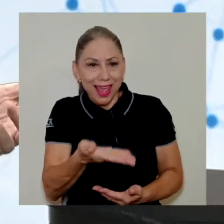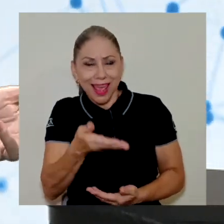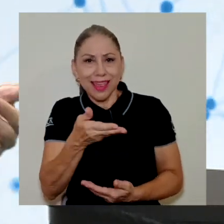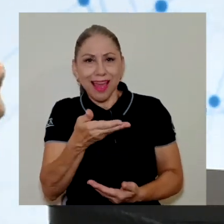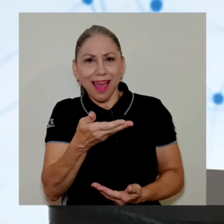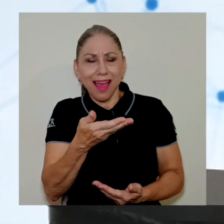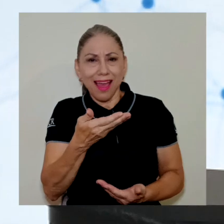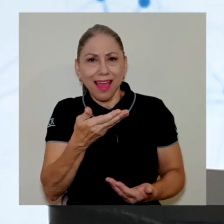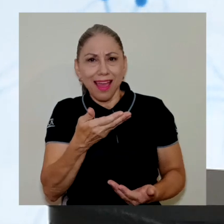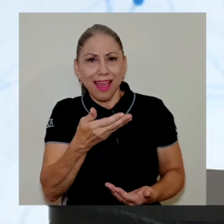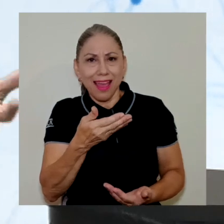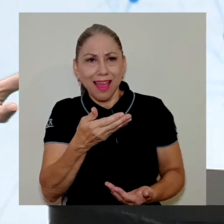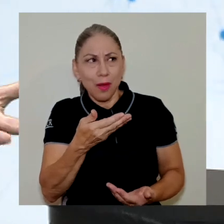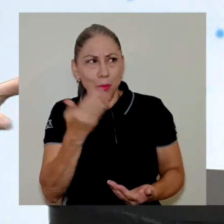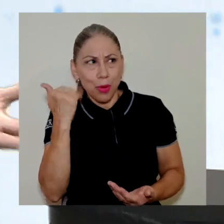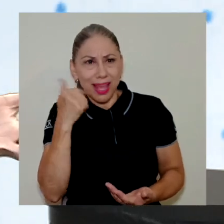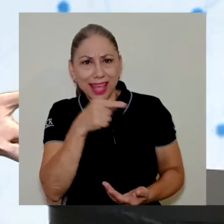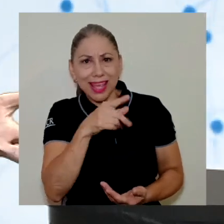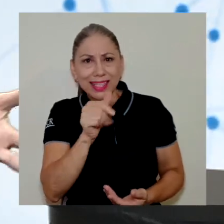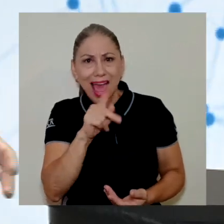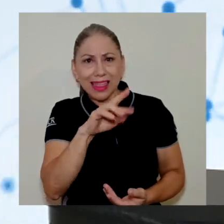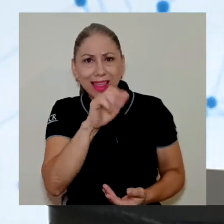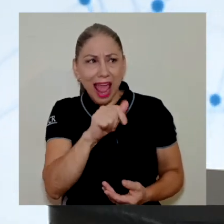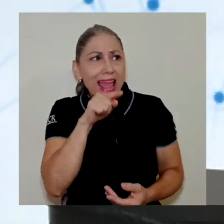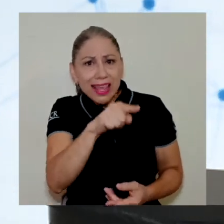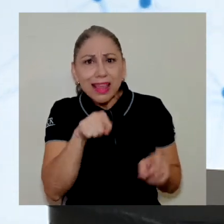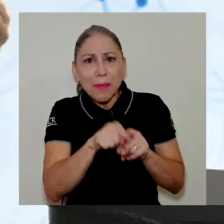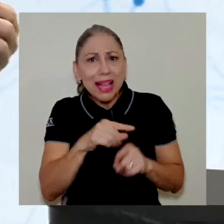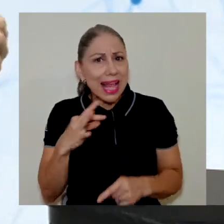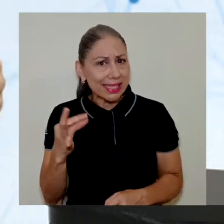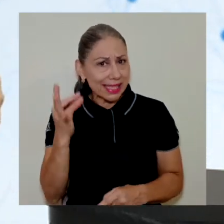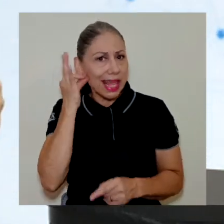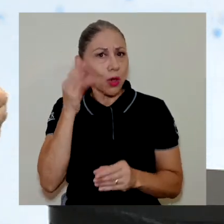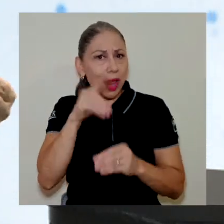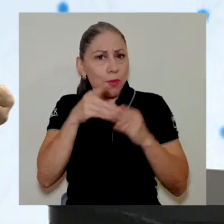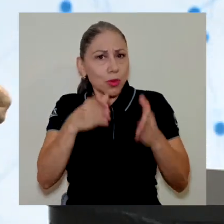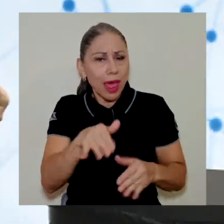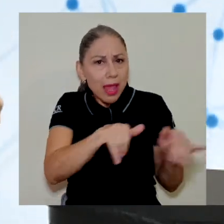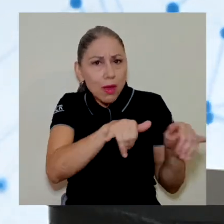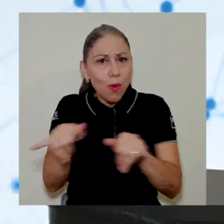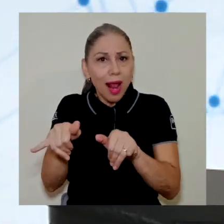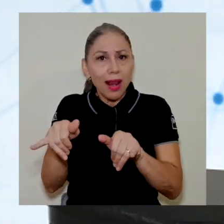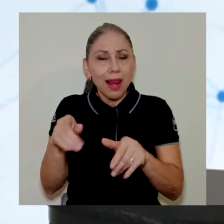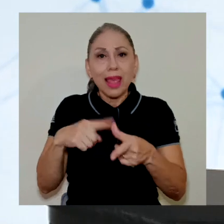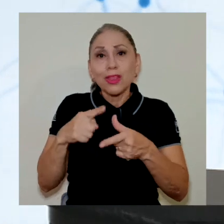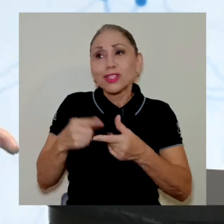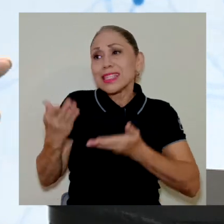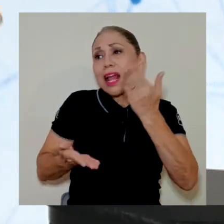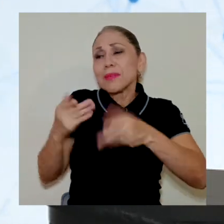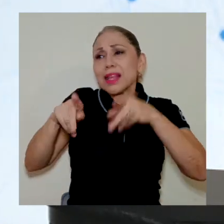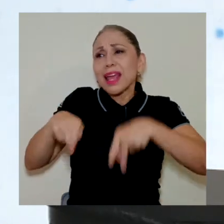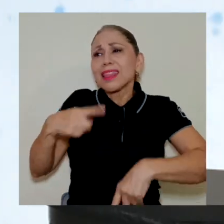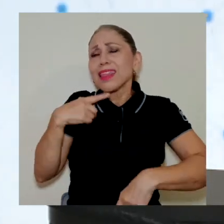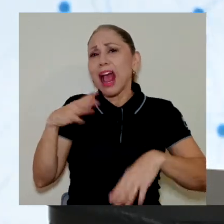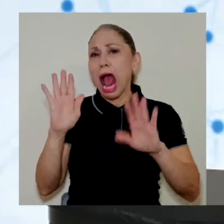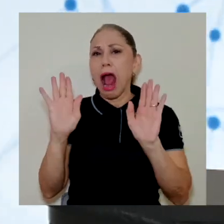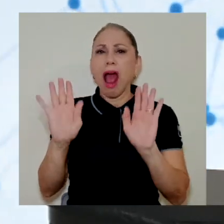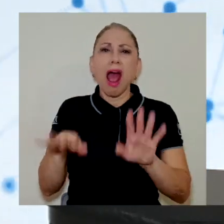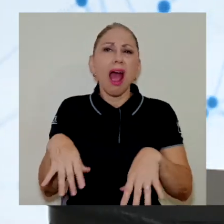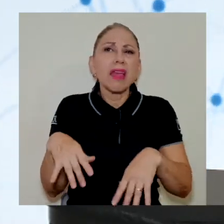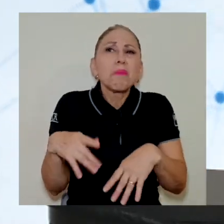Andrea si es la señora diputada igual? ¿Verdad? Y ese es un ejemplo que la gente te podrá decir, ay, pero